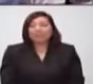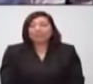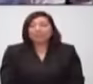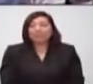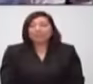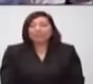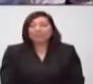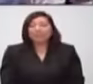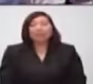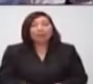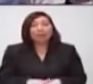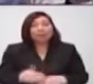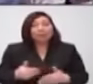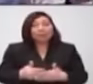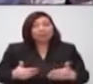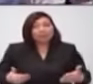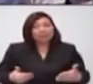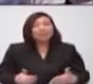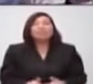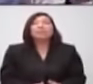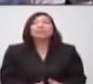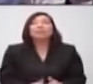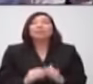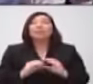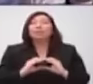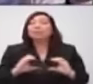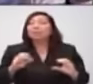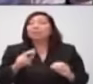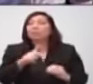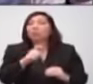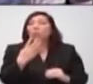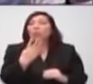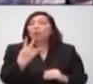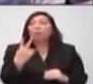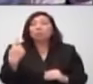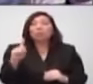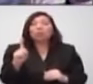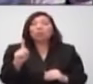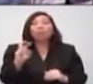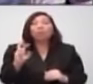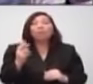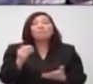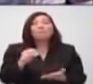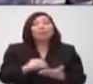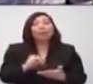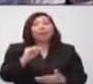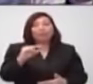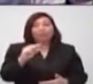La gestión anterior le reconoce a Línea Amarilla 142 millones de dólares más IGB.